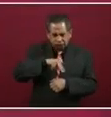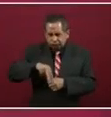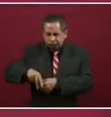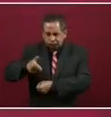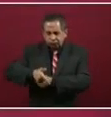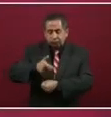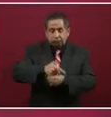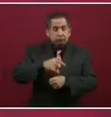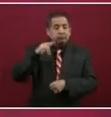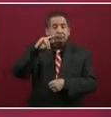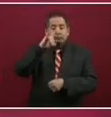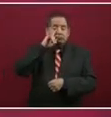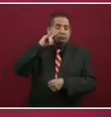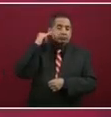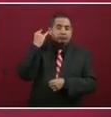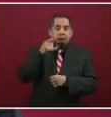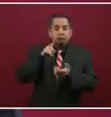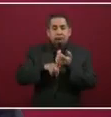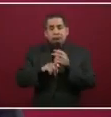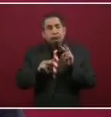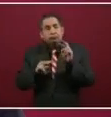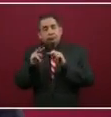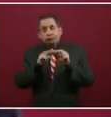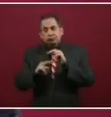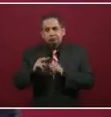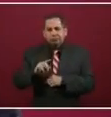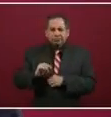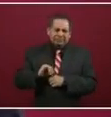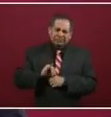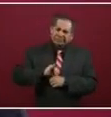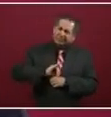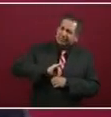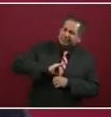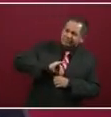no se ven, que vuelan a mucha altura,